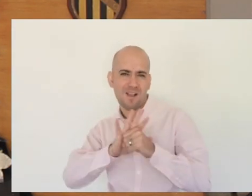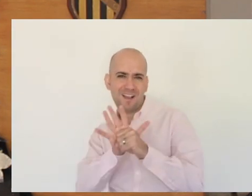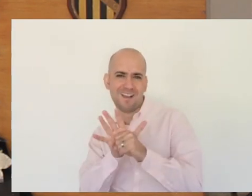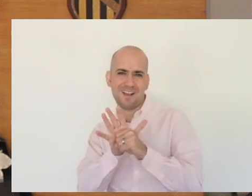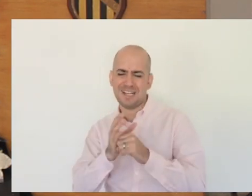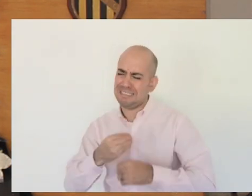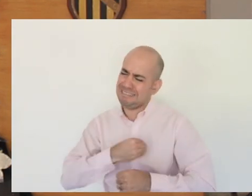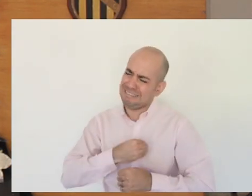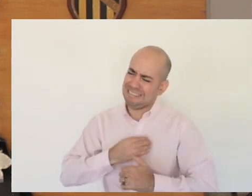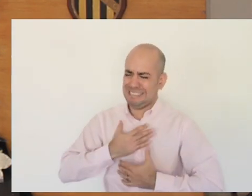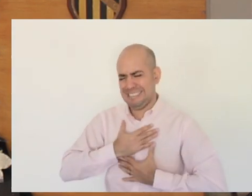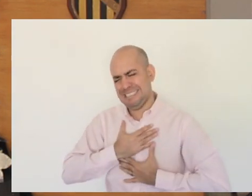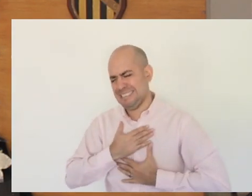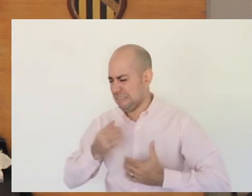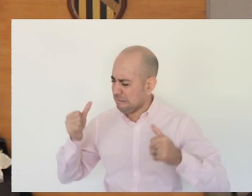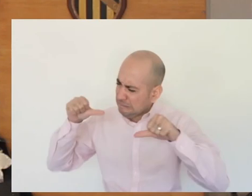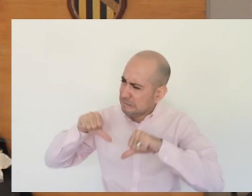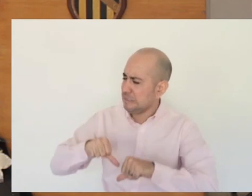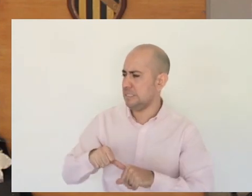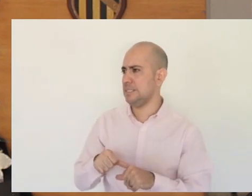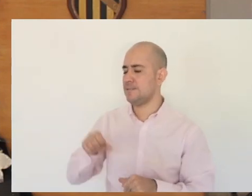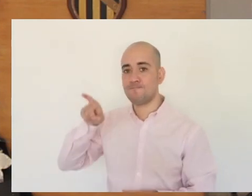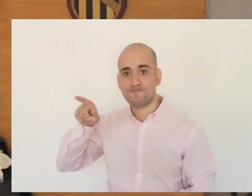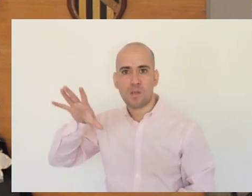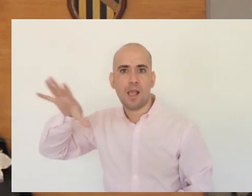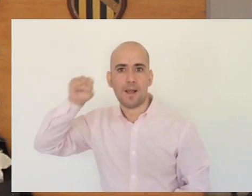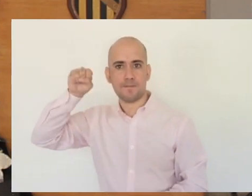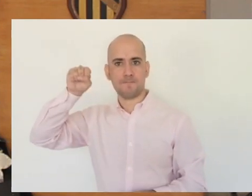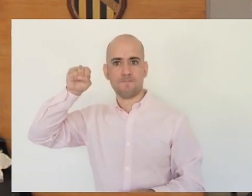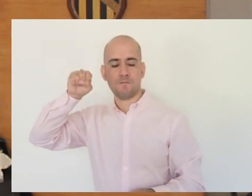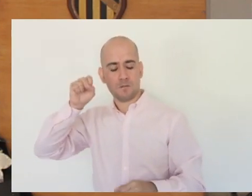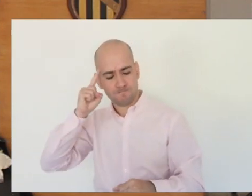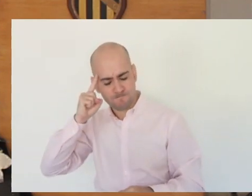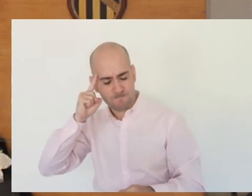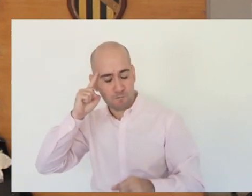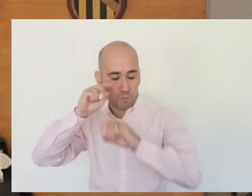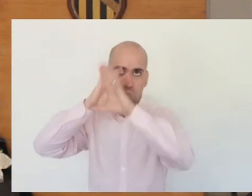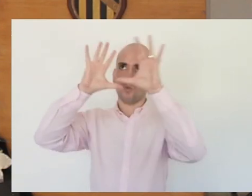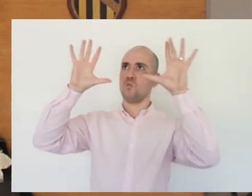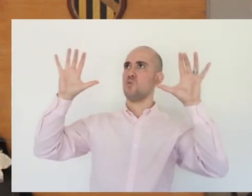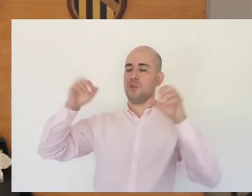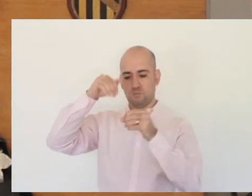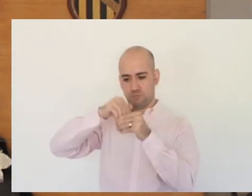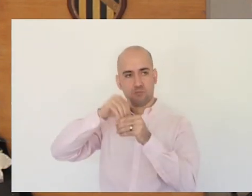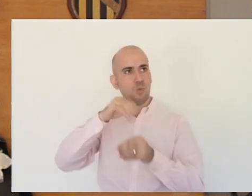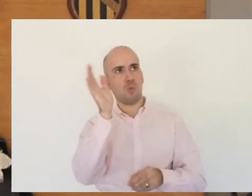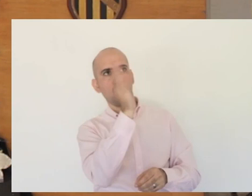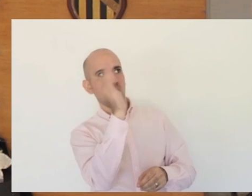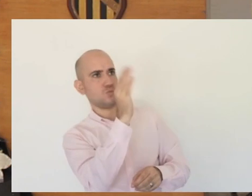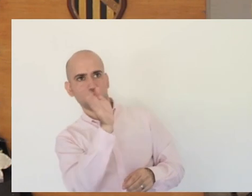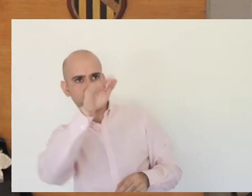la pérdida de tantos seres humanos perdidos por efectos de la pandemia. Nuestra